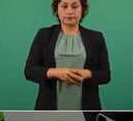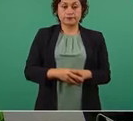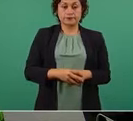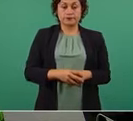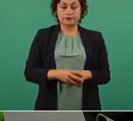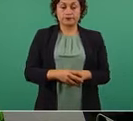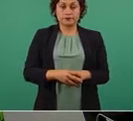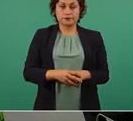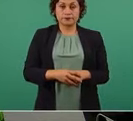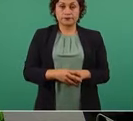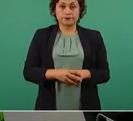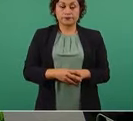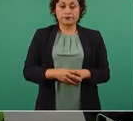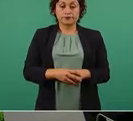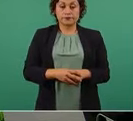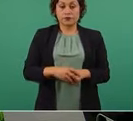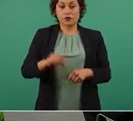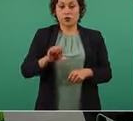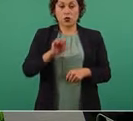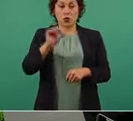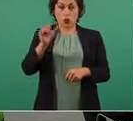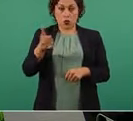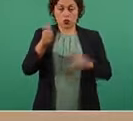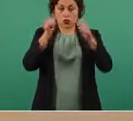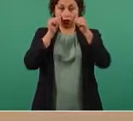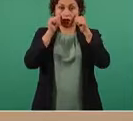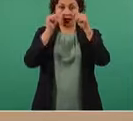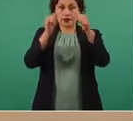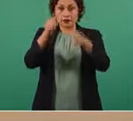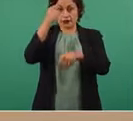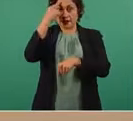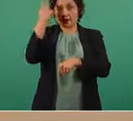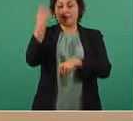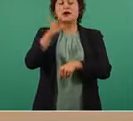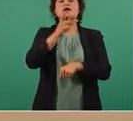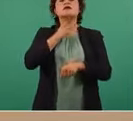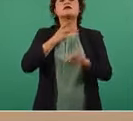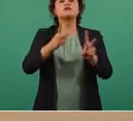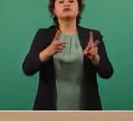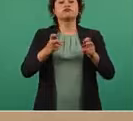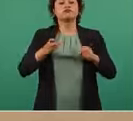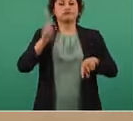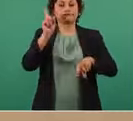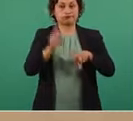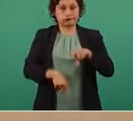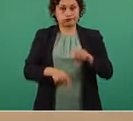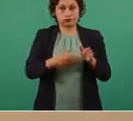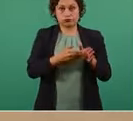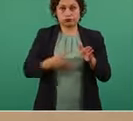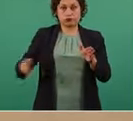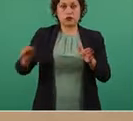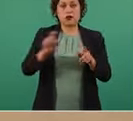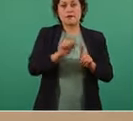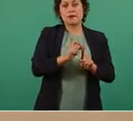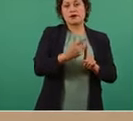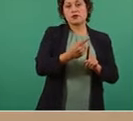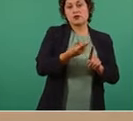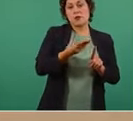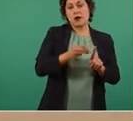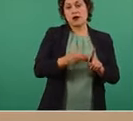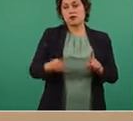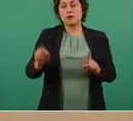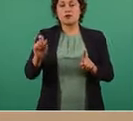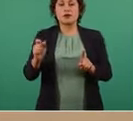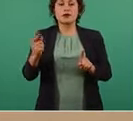La siguiente misión, el combate al mercado ilícito de combustible. En este periodo, del 21 de mayo al 20 de